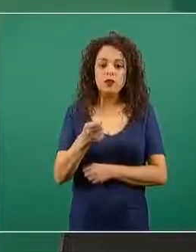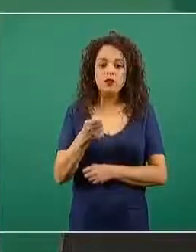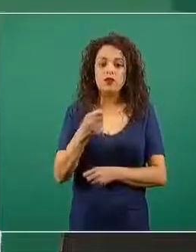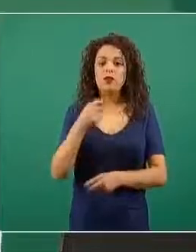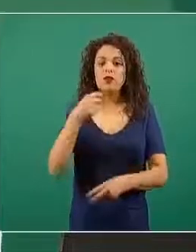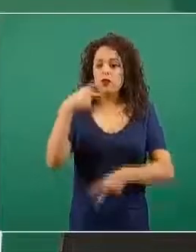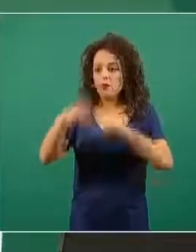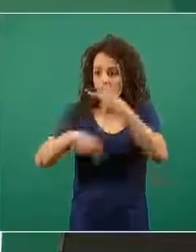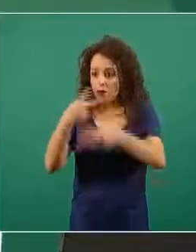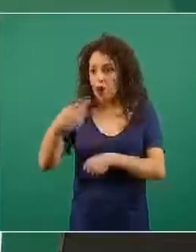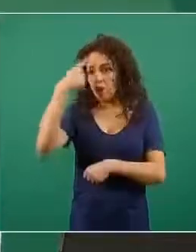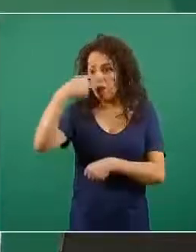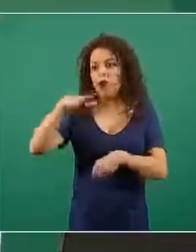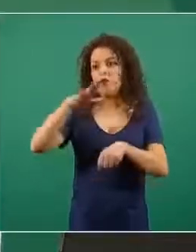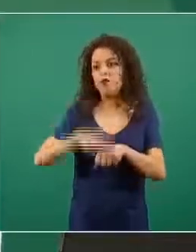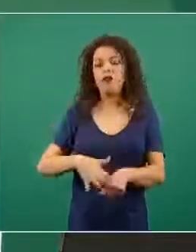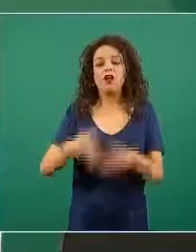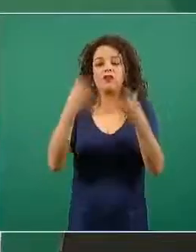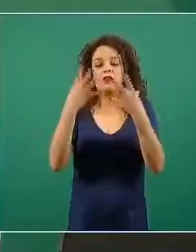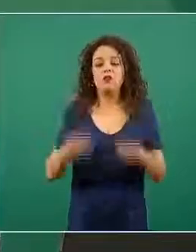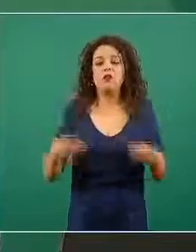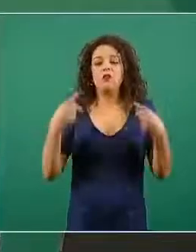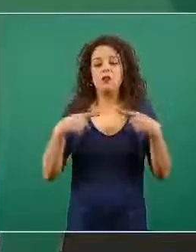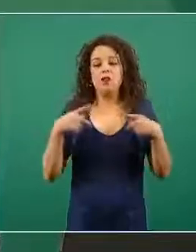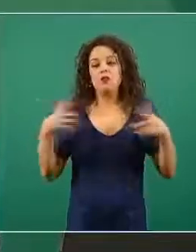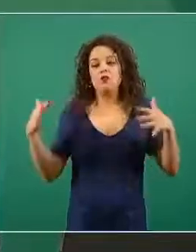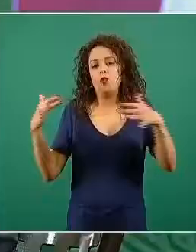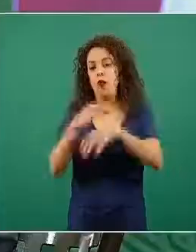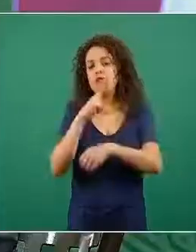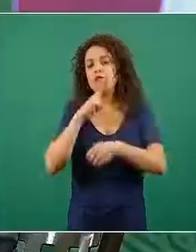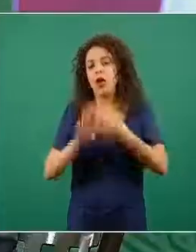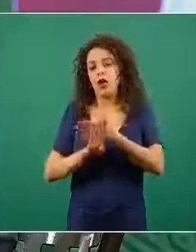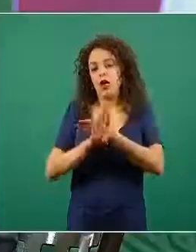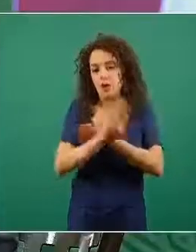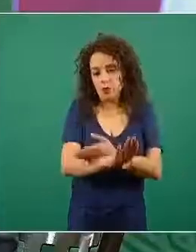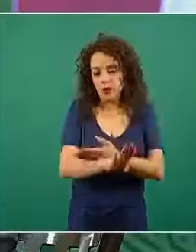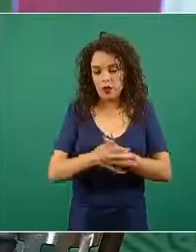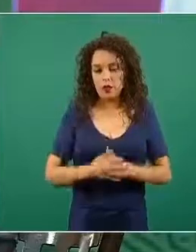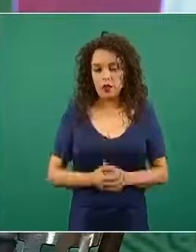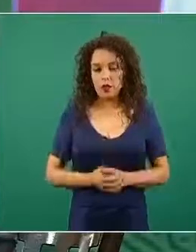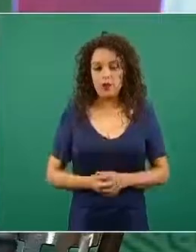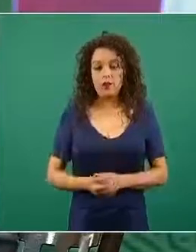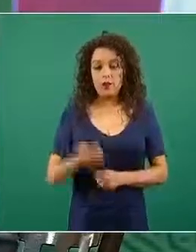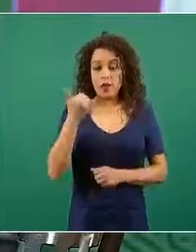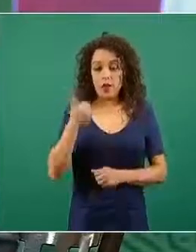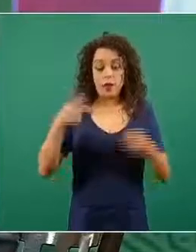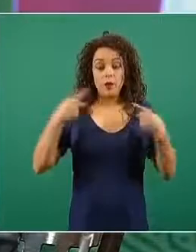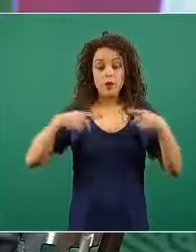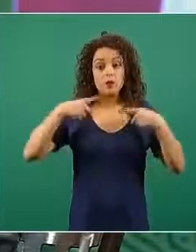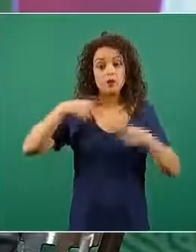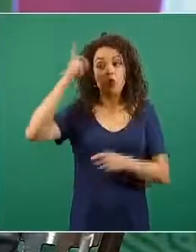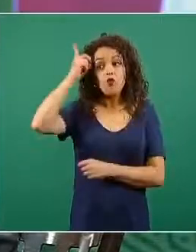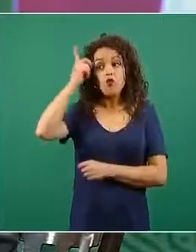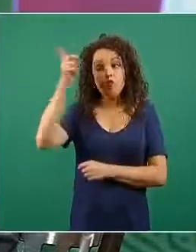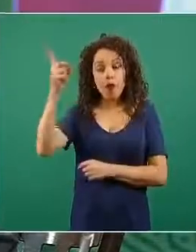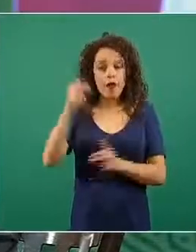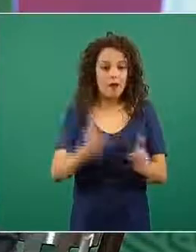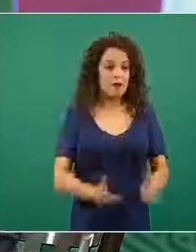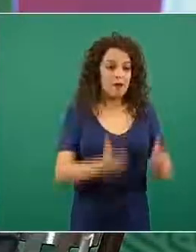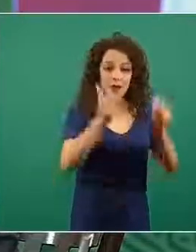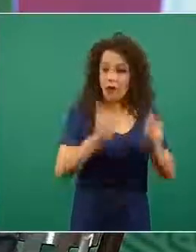ahí. Y también personalmente a las personas dueñas de los